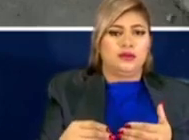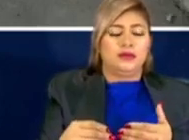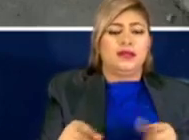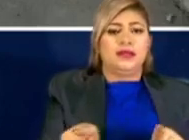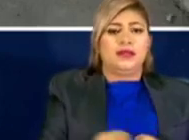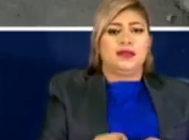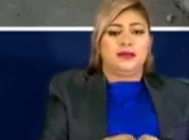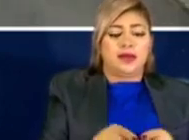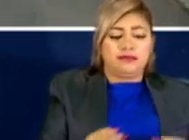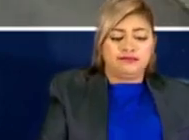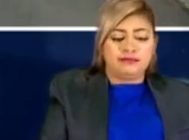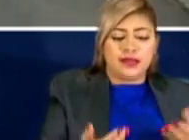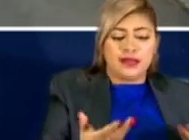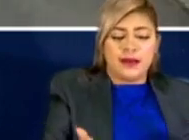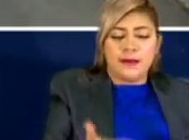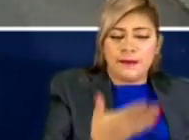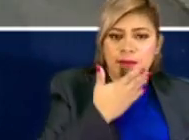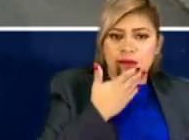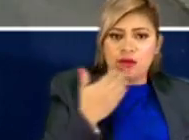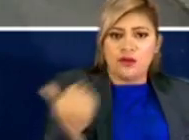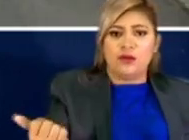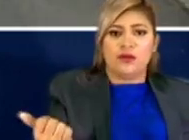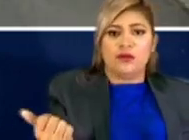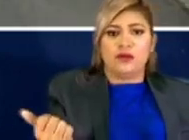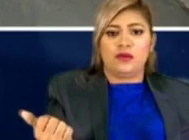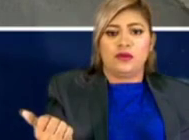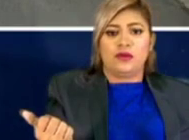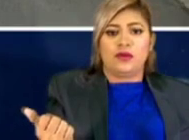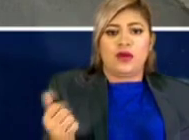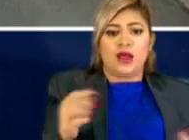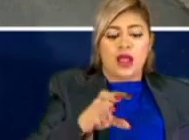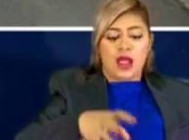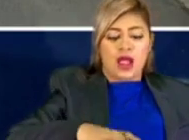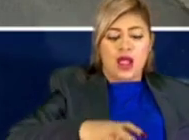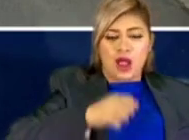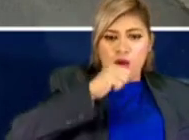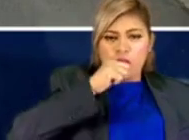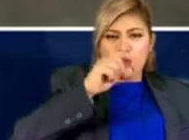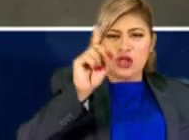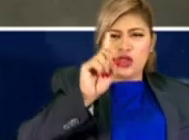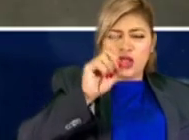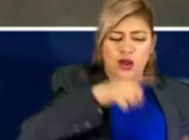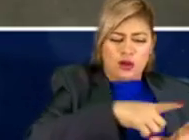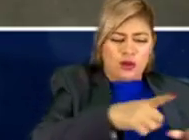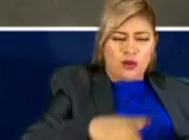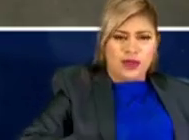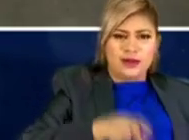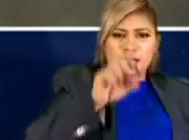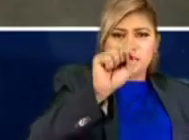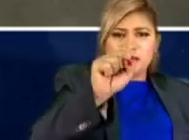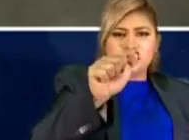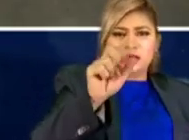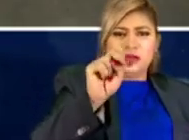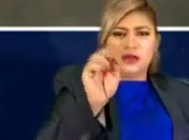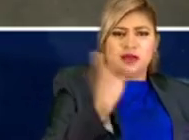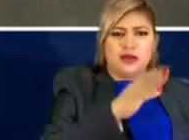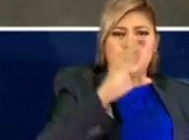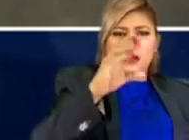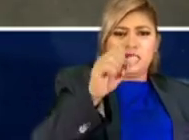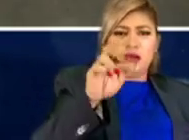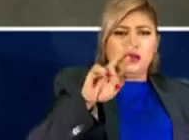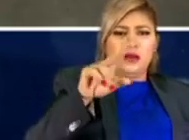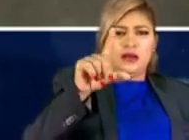También se entregaron las mejoras al sistema de abastecimiento de agua potable de San Carlos, Panamá Oeste, con una inversión